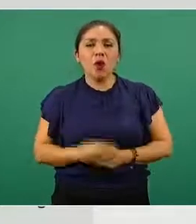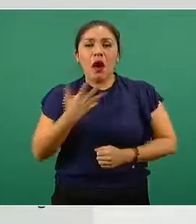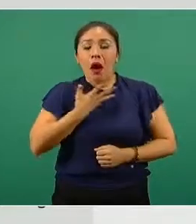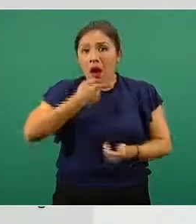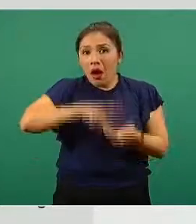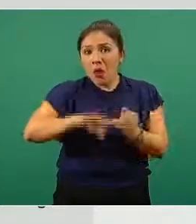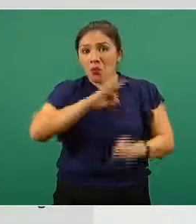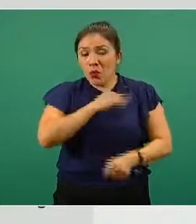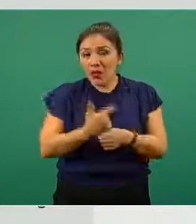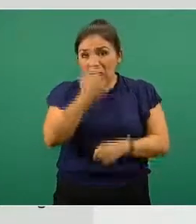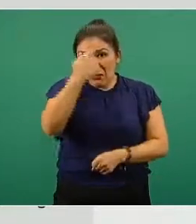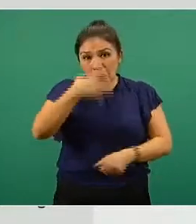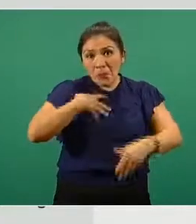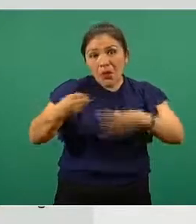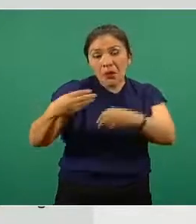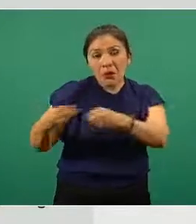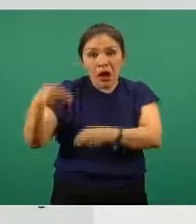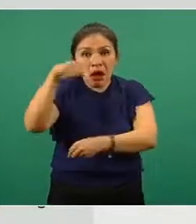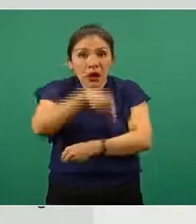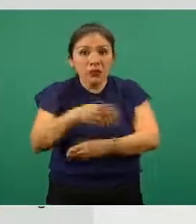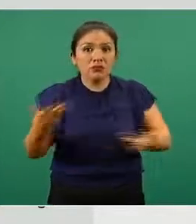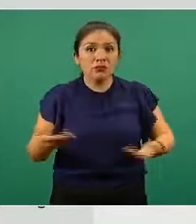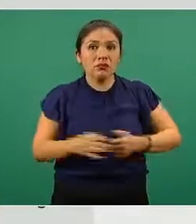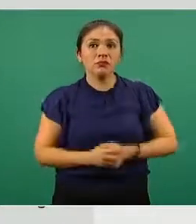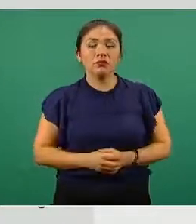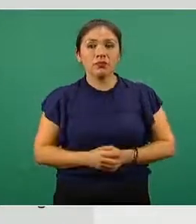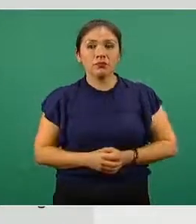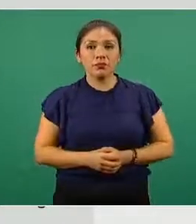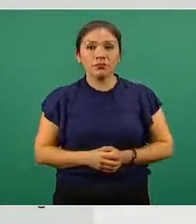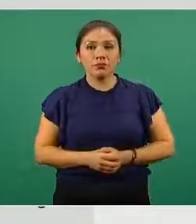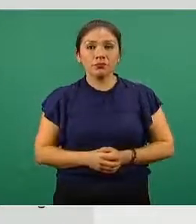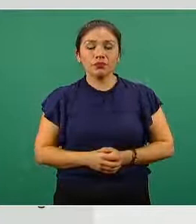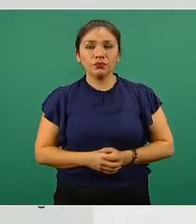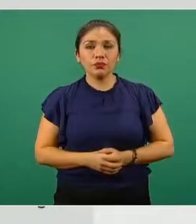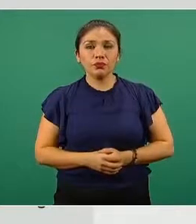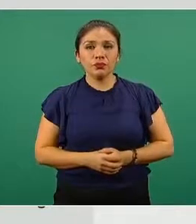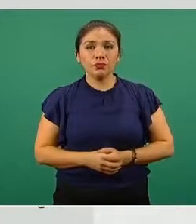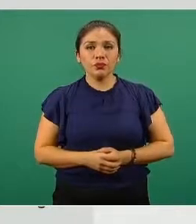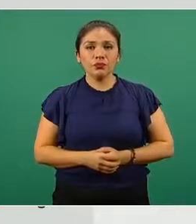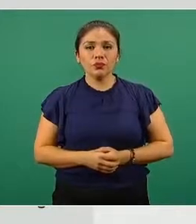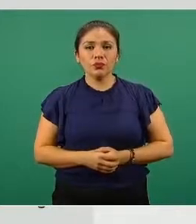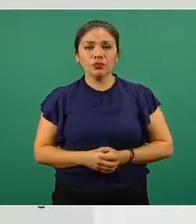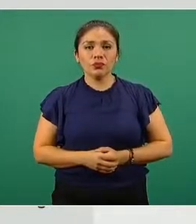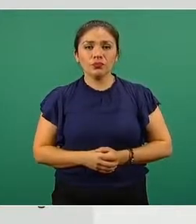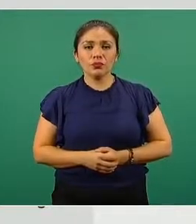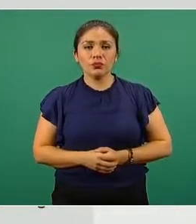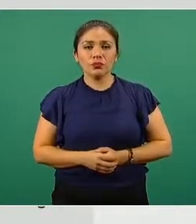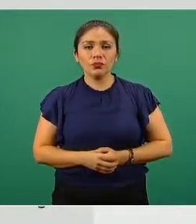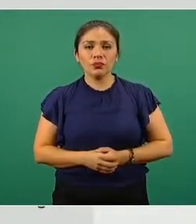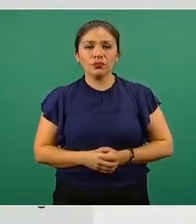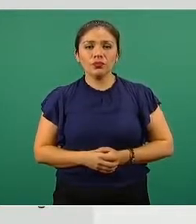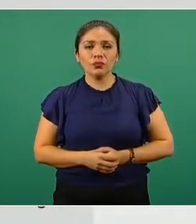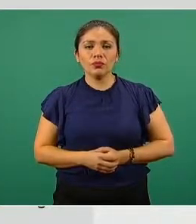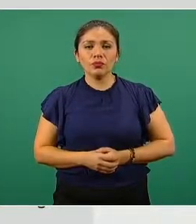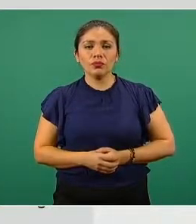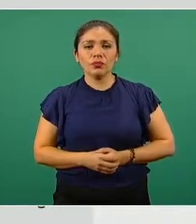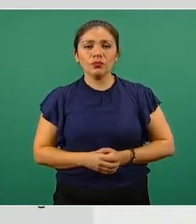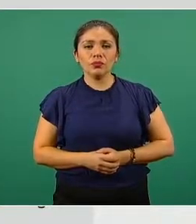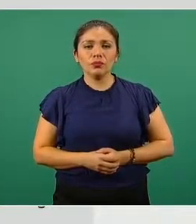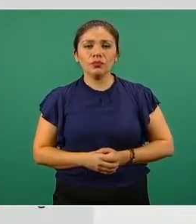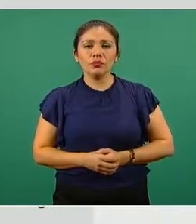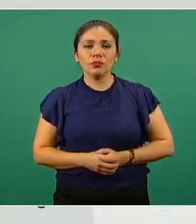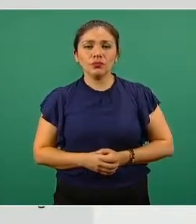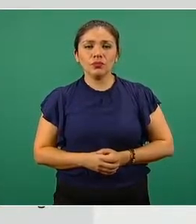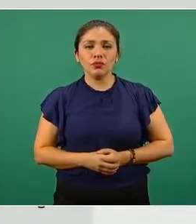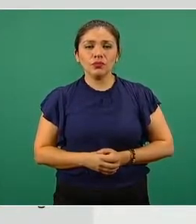riesgo de contagio en el campo, nada más habría que alertar a las autoridades pertinentes de revisar qué está pasando